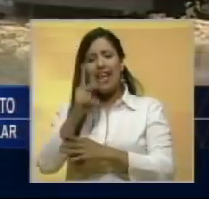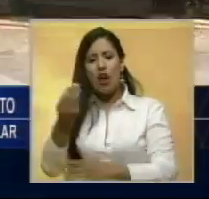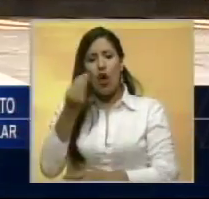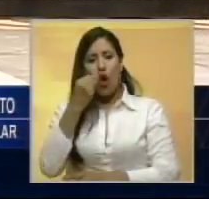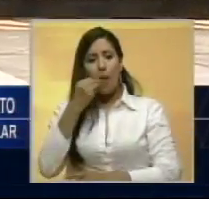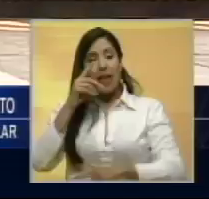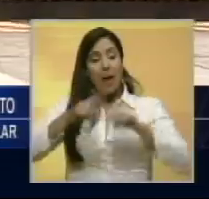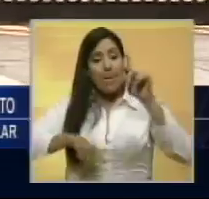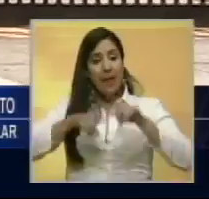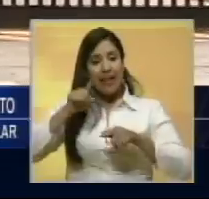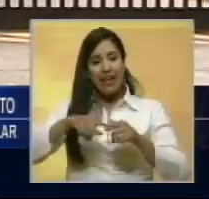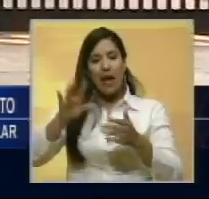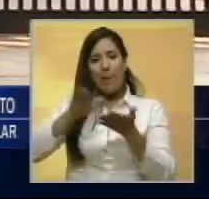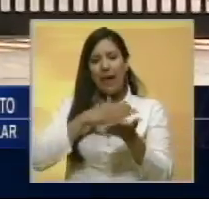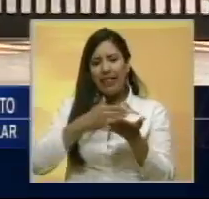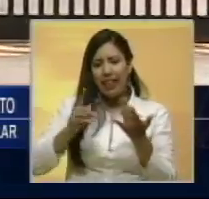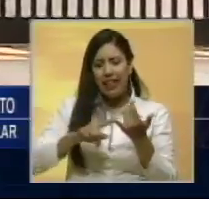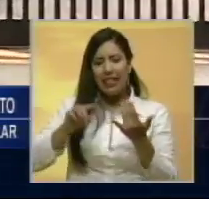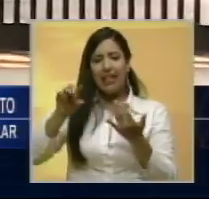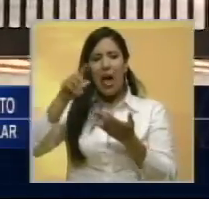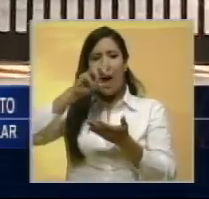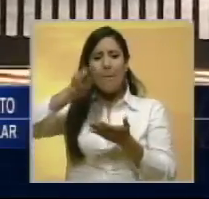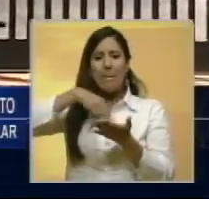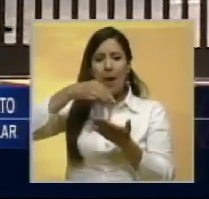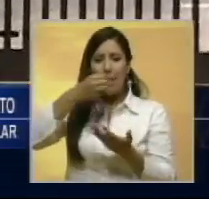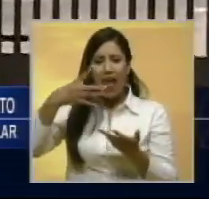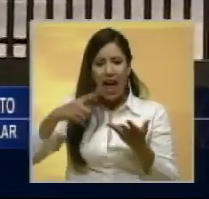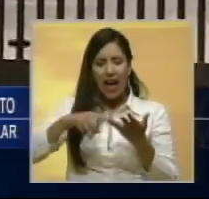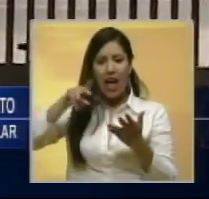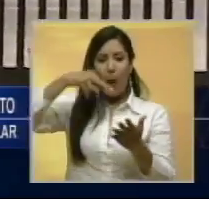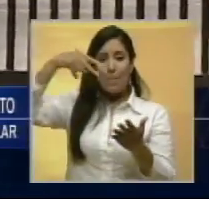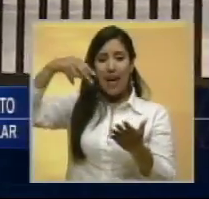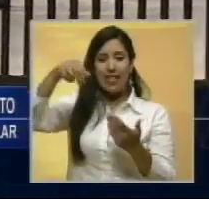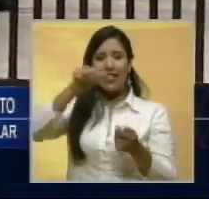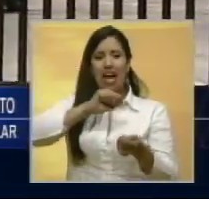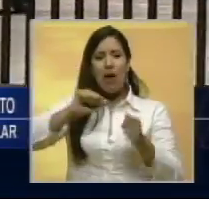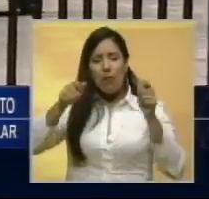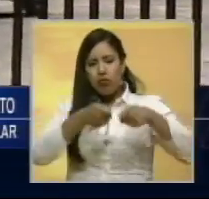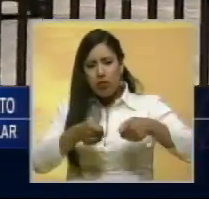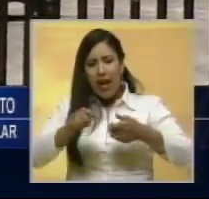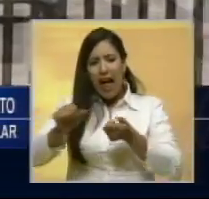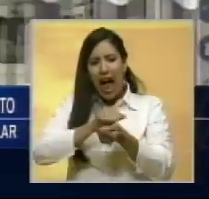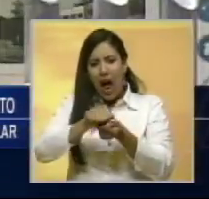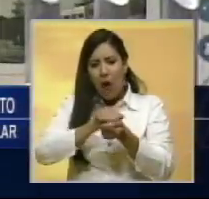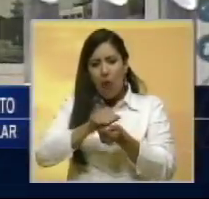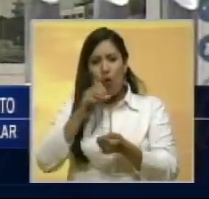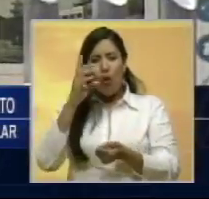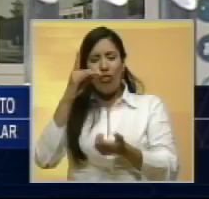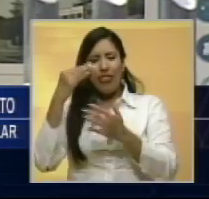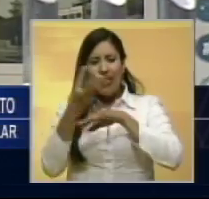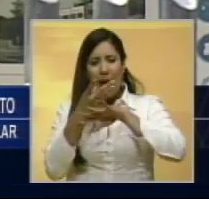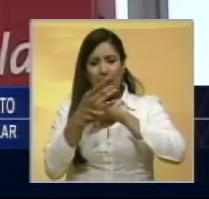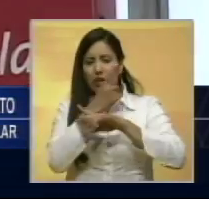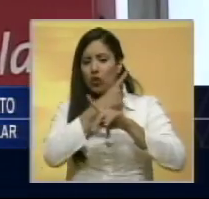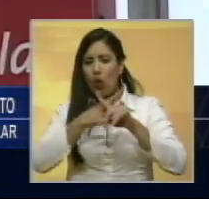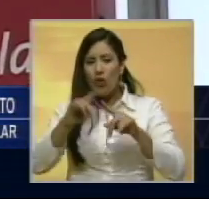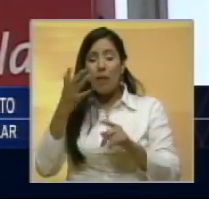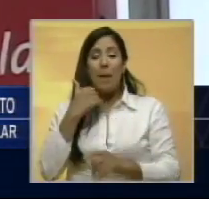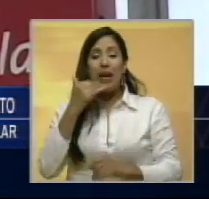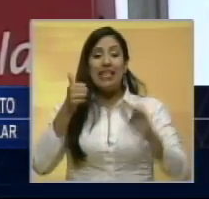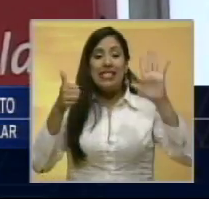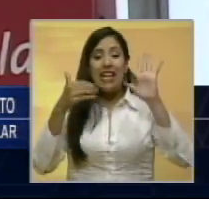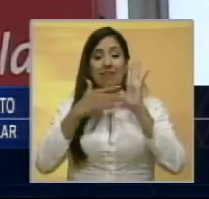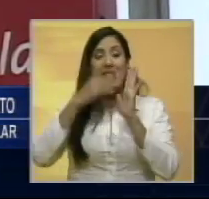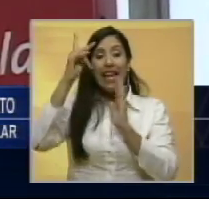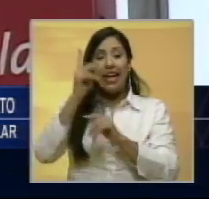y productos entre margarina, mavesa, pasta y productos de limpieza en barra y en polvo diamante, de los cuales casi